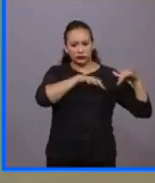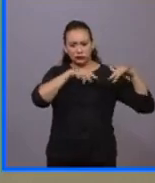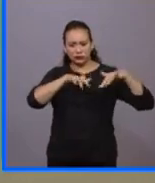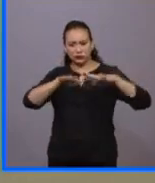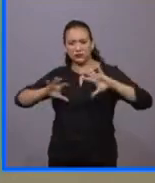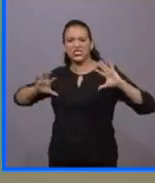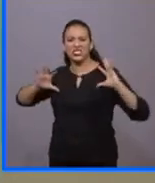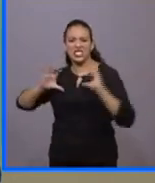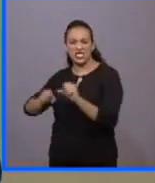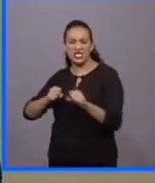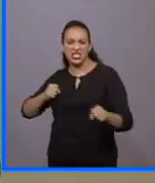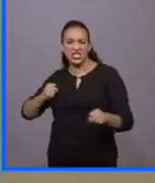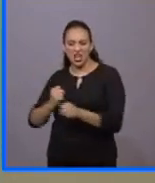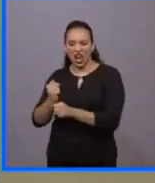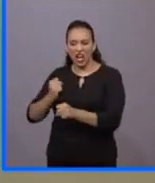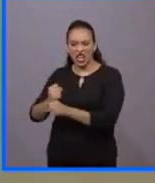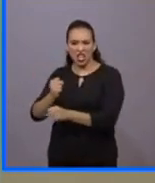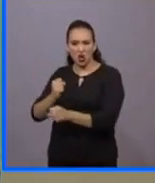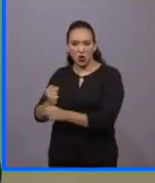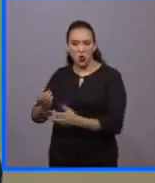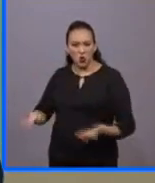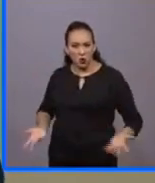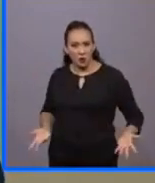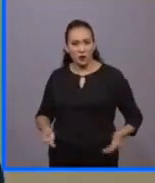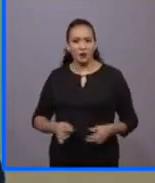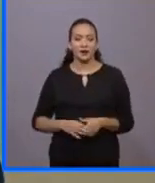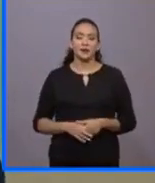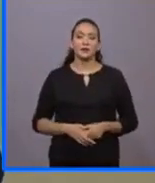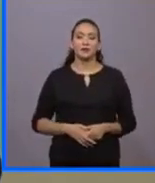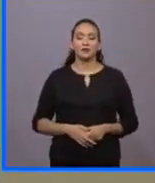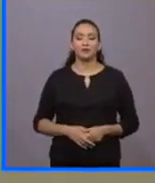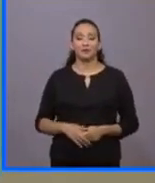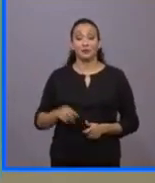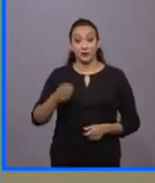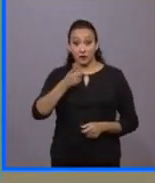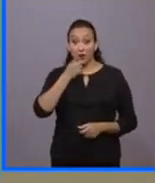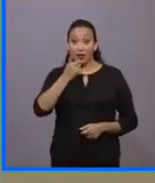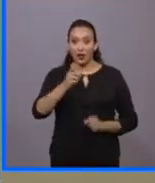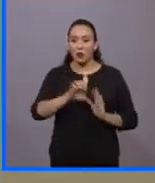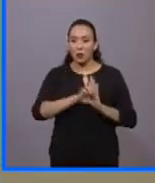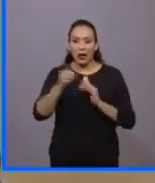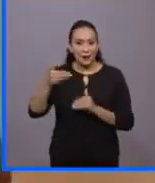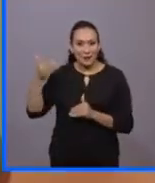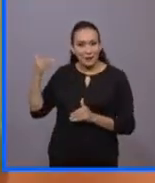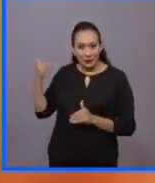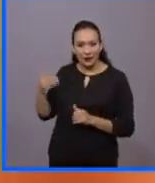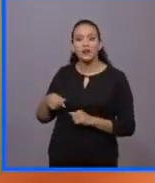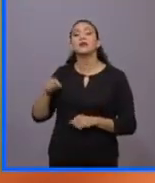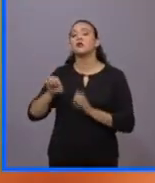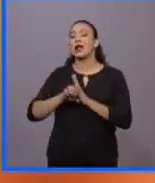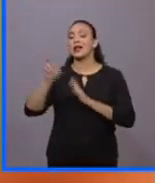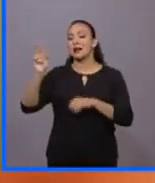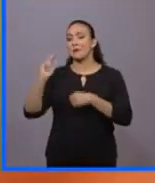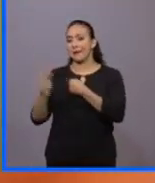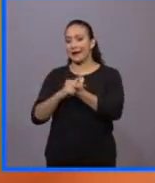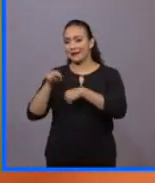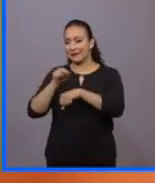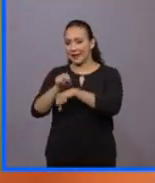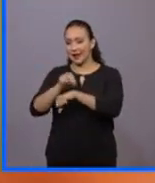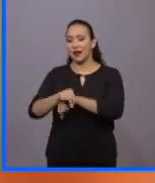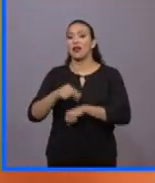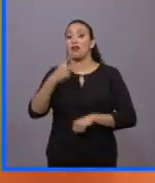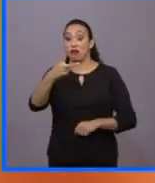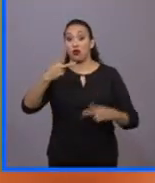desproporcionada específicamente comete actos de tortura. Comentó también casos recientes como en Nicaragua, donde 2